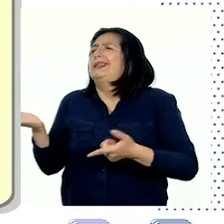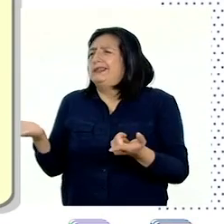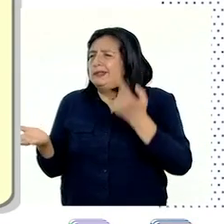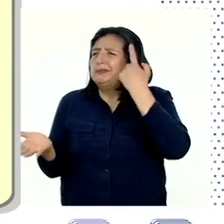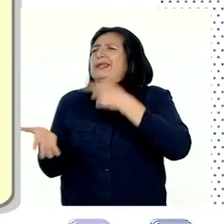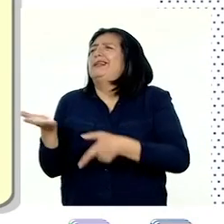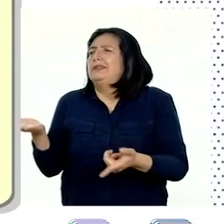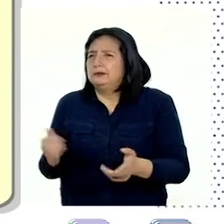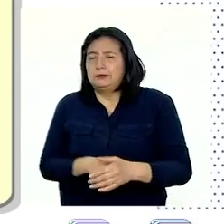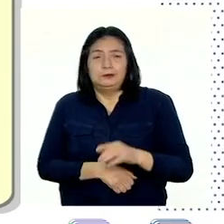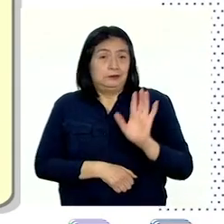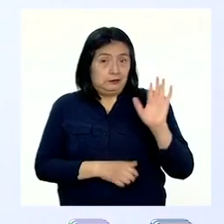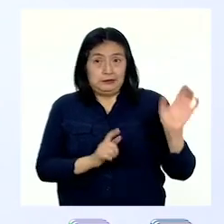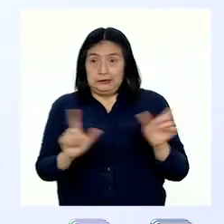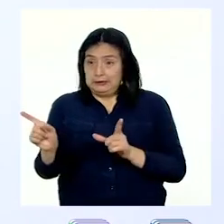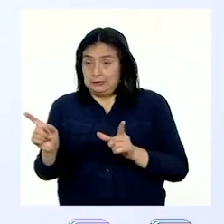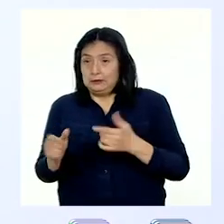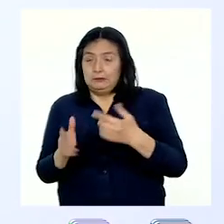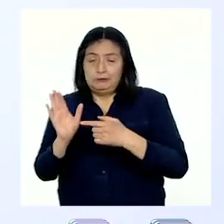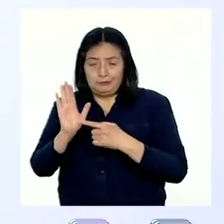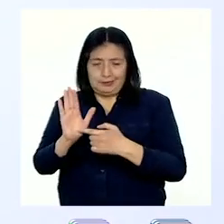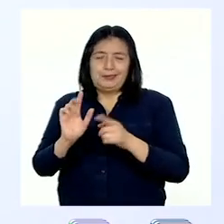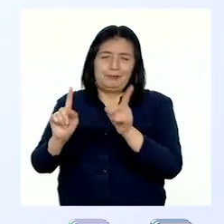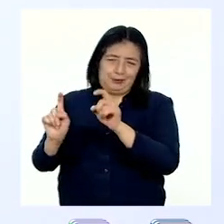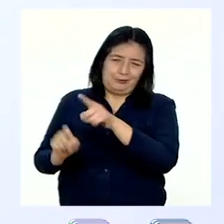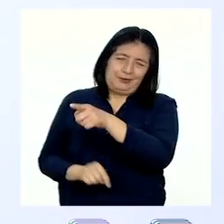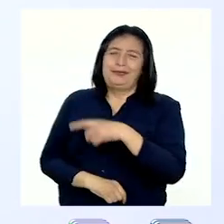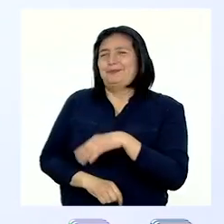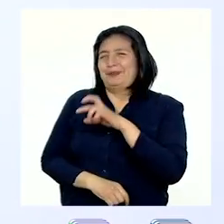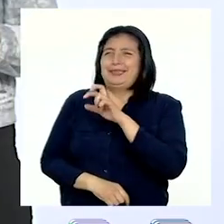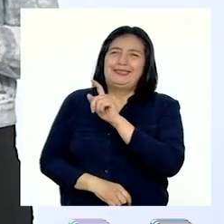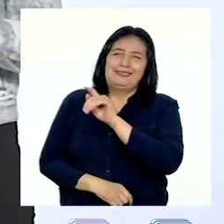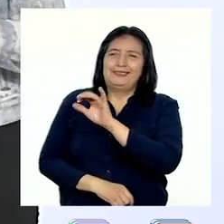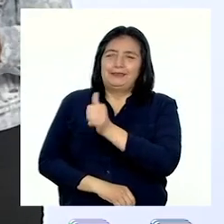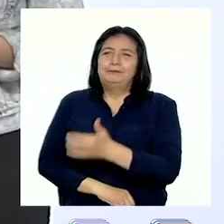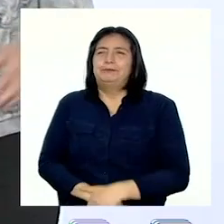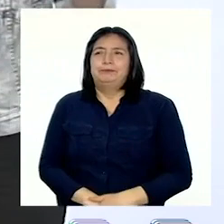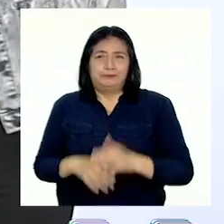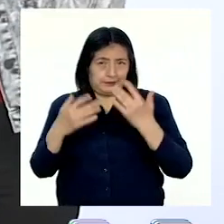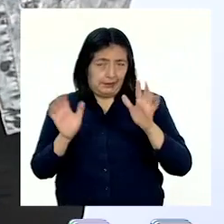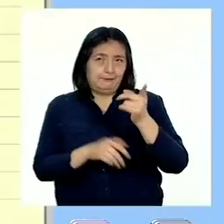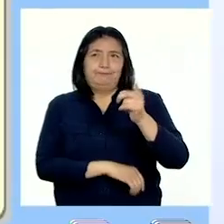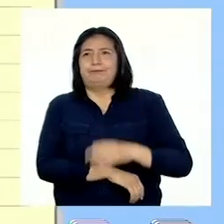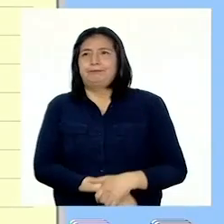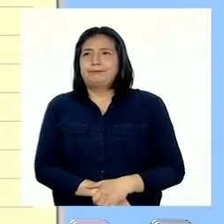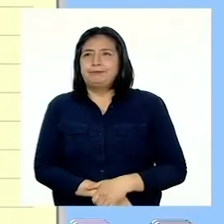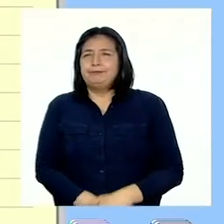qué. ¡Listo! Muéstranos tus preguntas, Patricia. Aquí van.